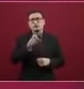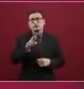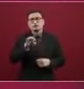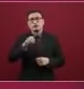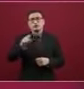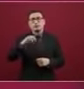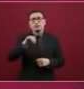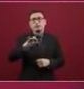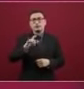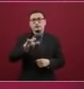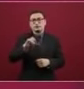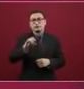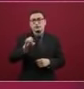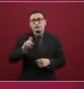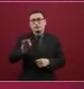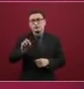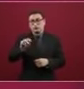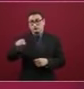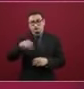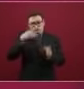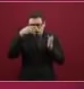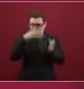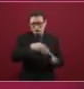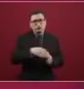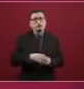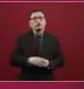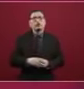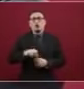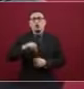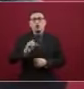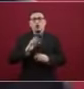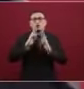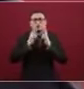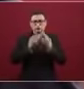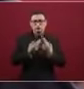Marcelo Ebrard, está dedicado a esto. La reunión de hoy